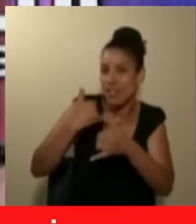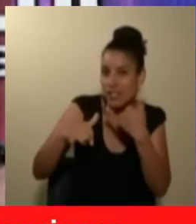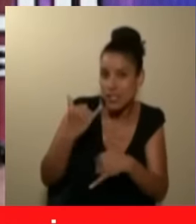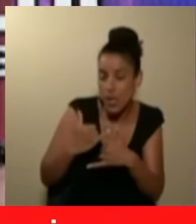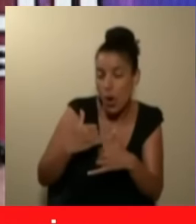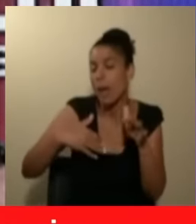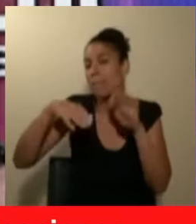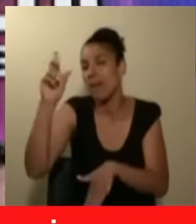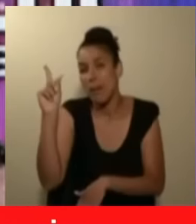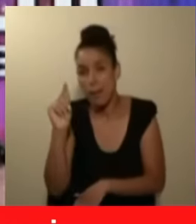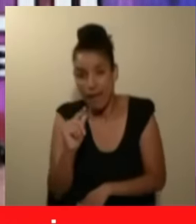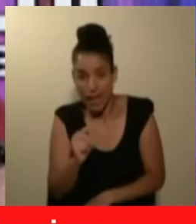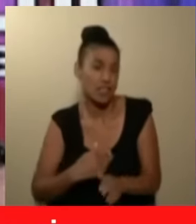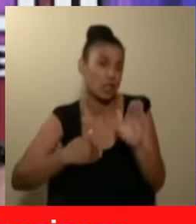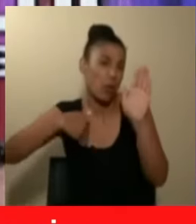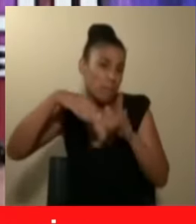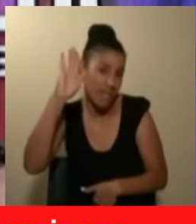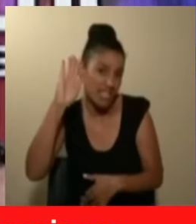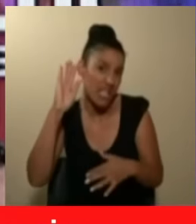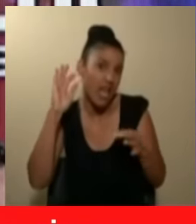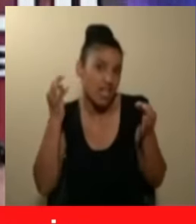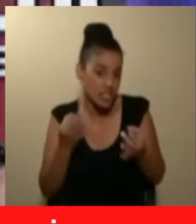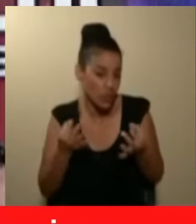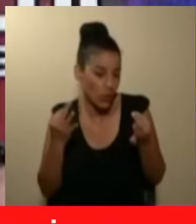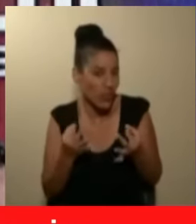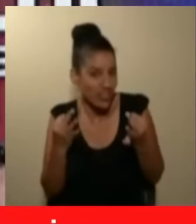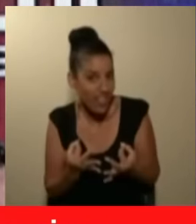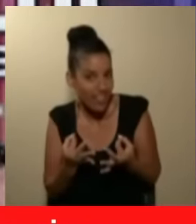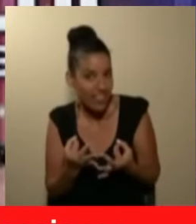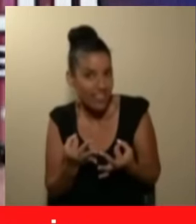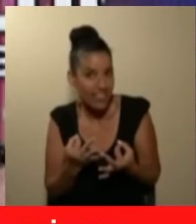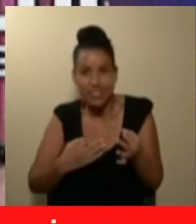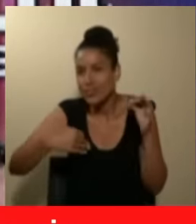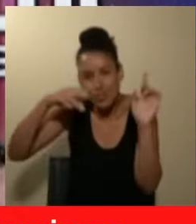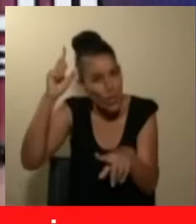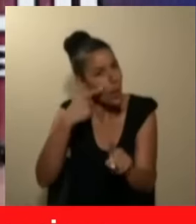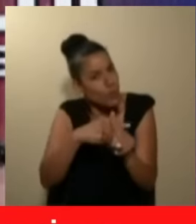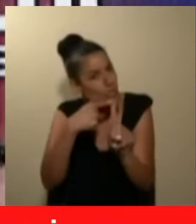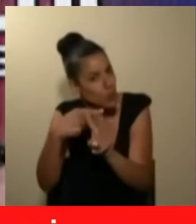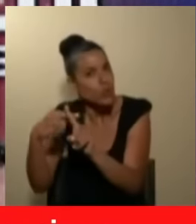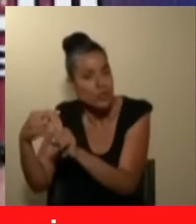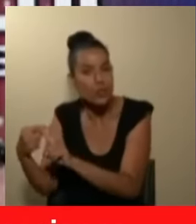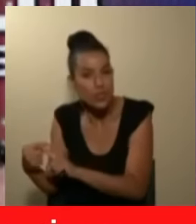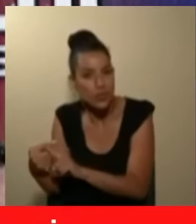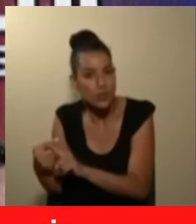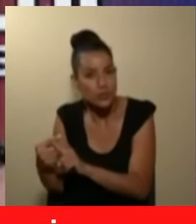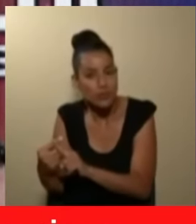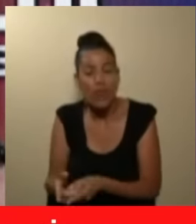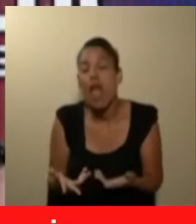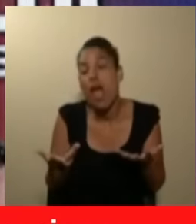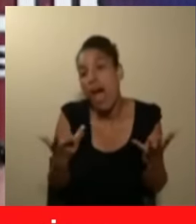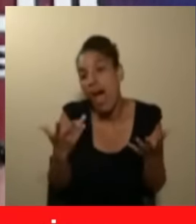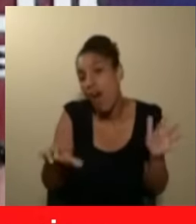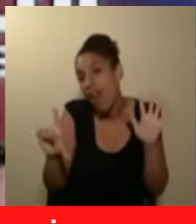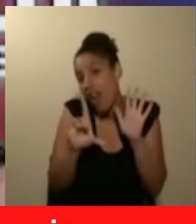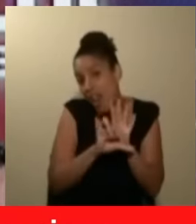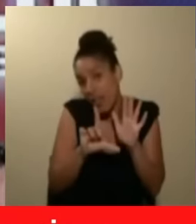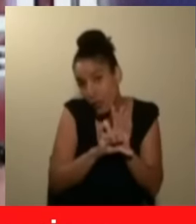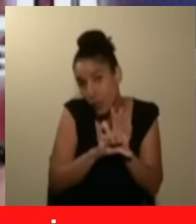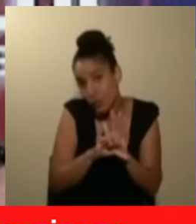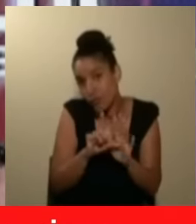seguridad, todas las ventajas. Ahora la LUC permite volver a pagar salarios